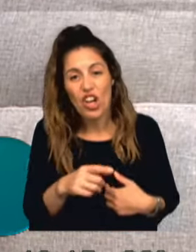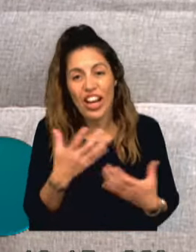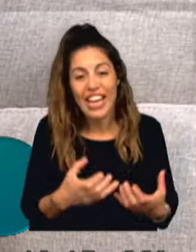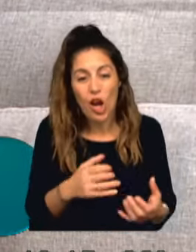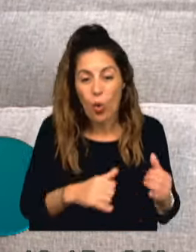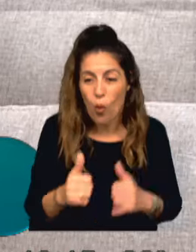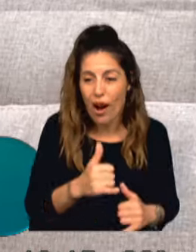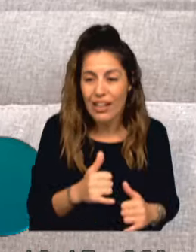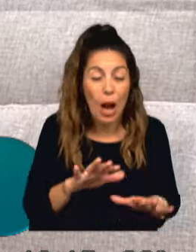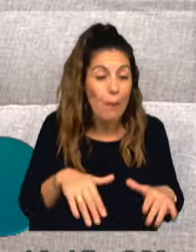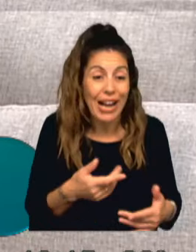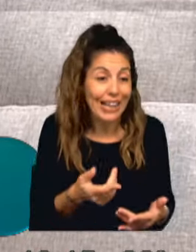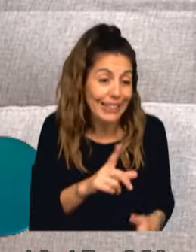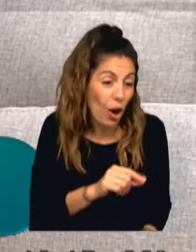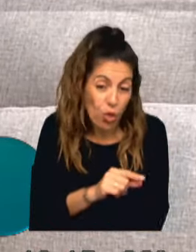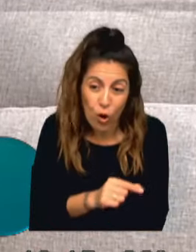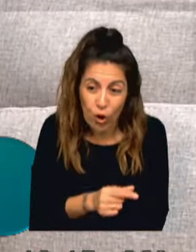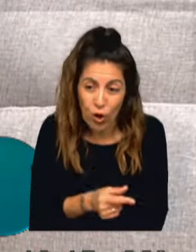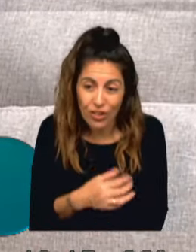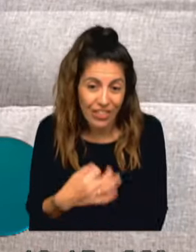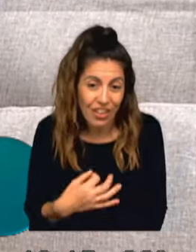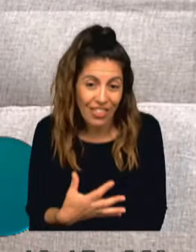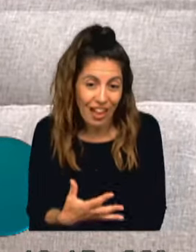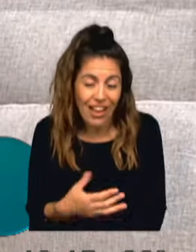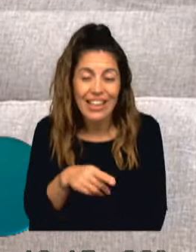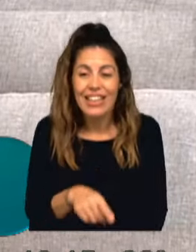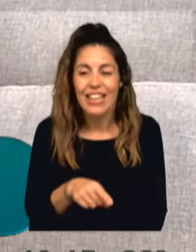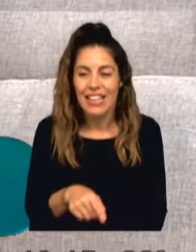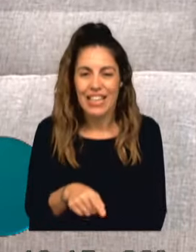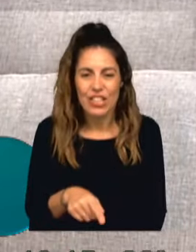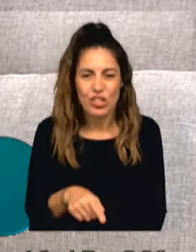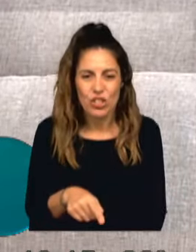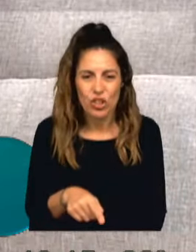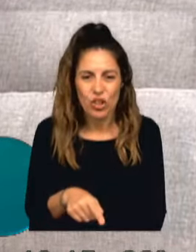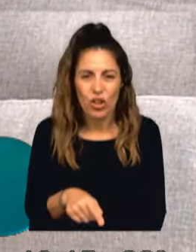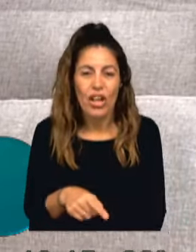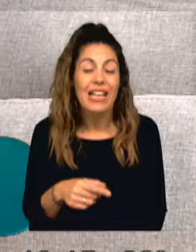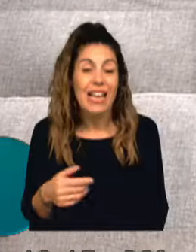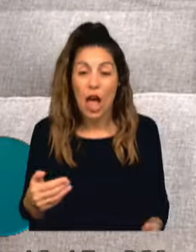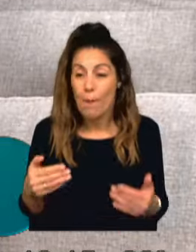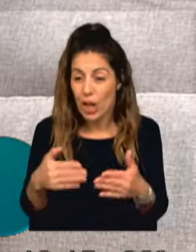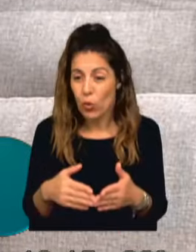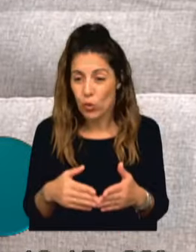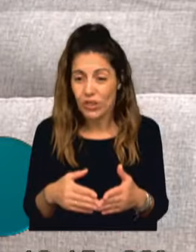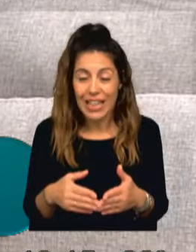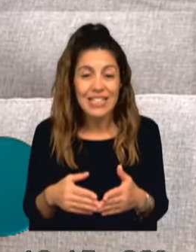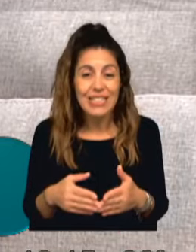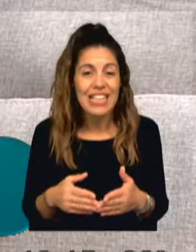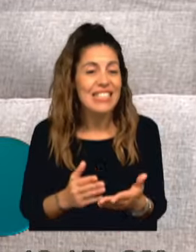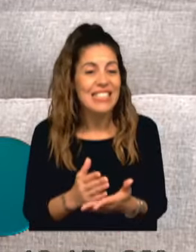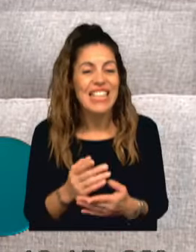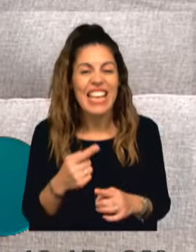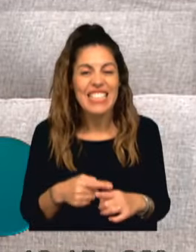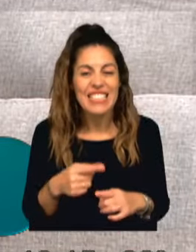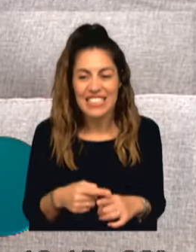es ando medio ando medio acá eso en realidad si en las consultas veterinarias pertinentes existen ciertas